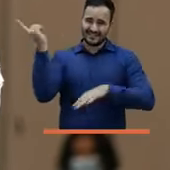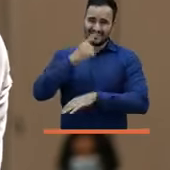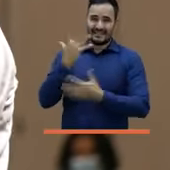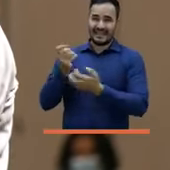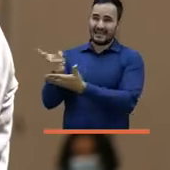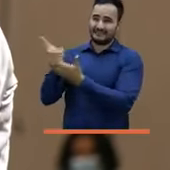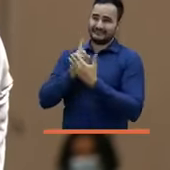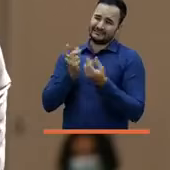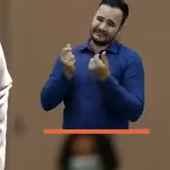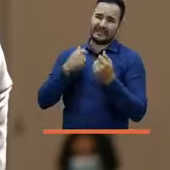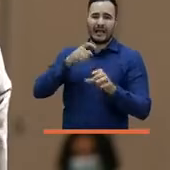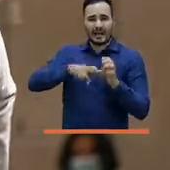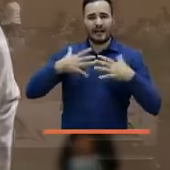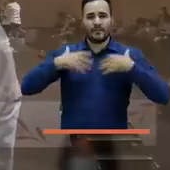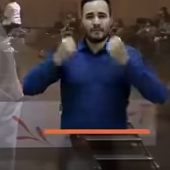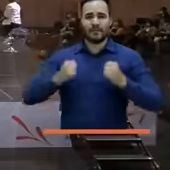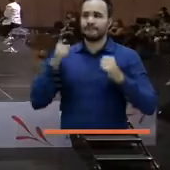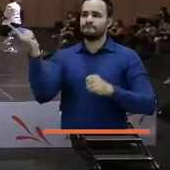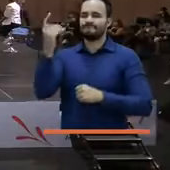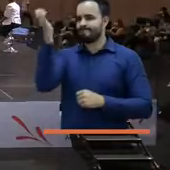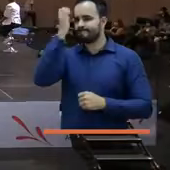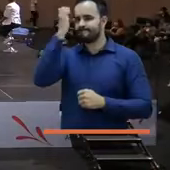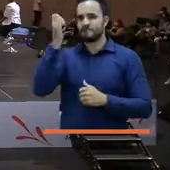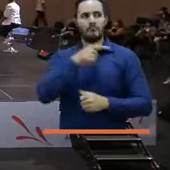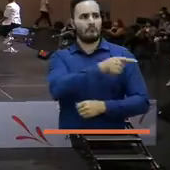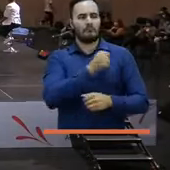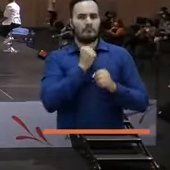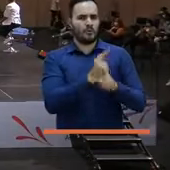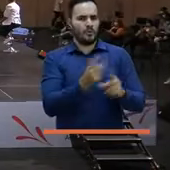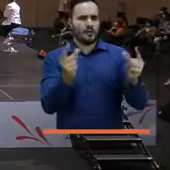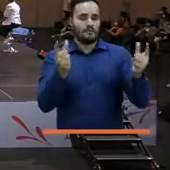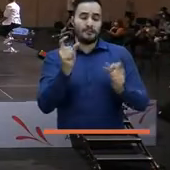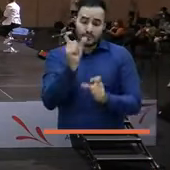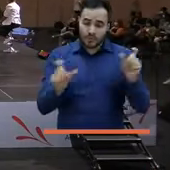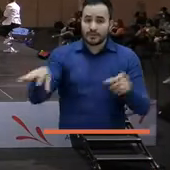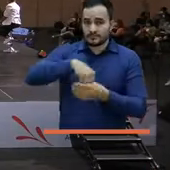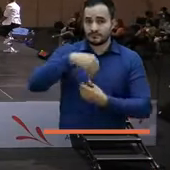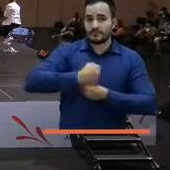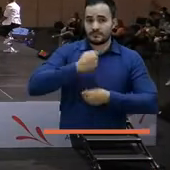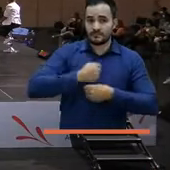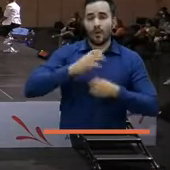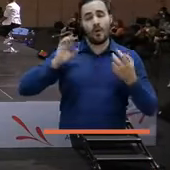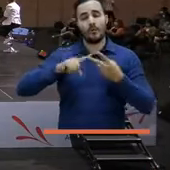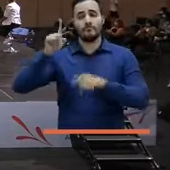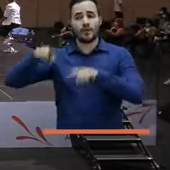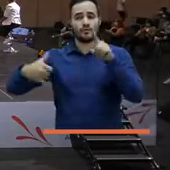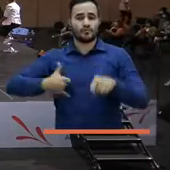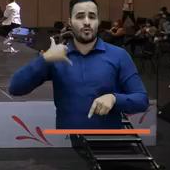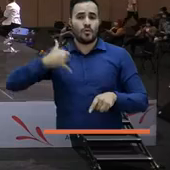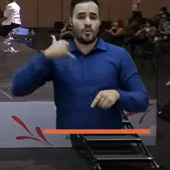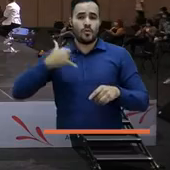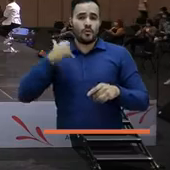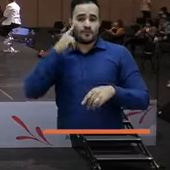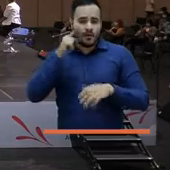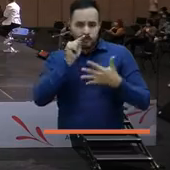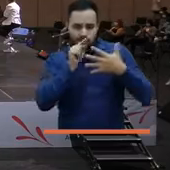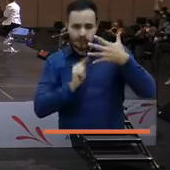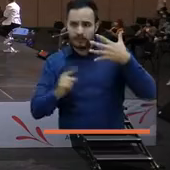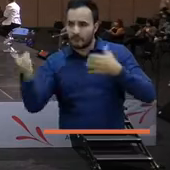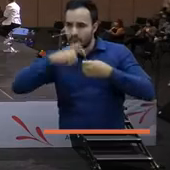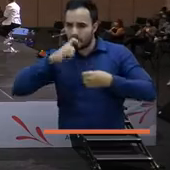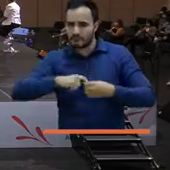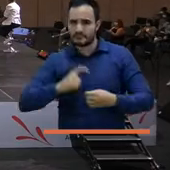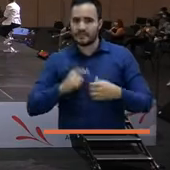acceder entonces más o menos por esa vía tanto con los empleados y empleadas como también con las personas jóvenes que hacen parte de los de los